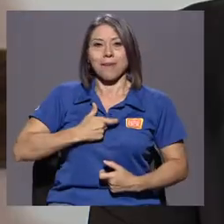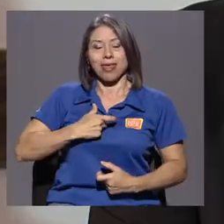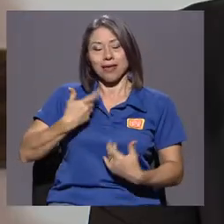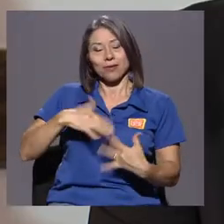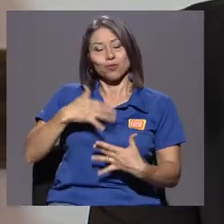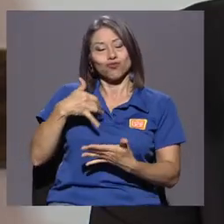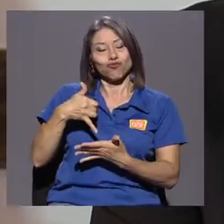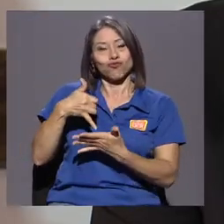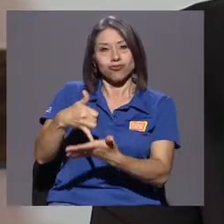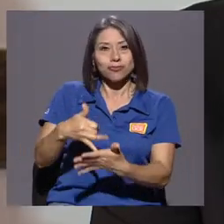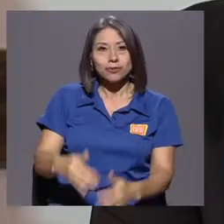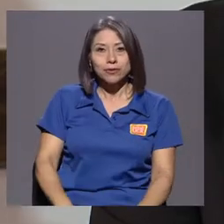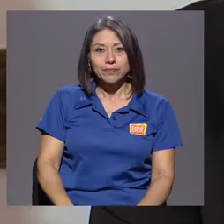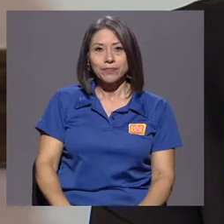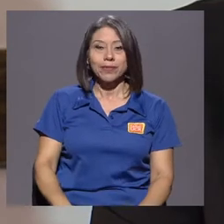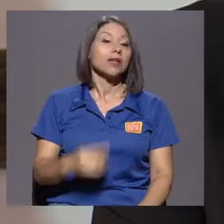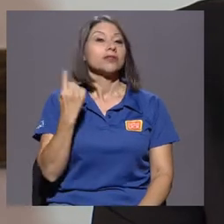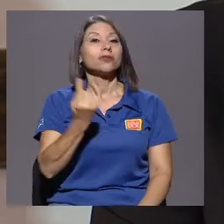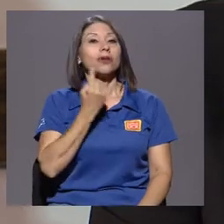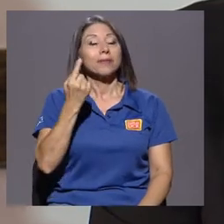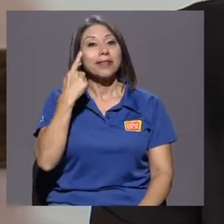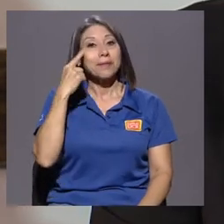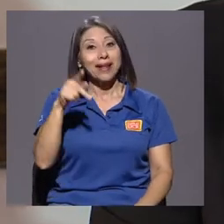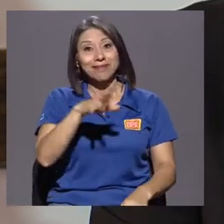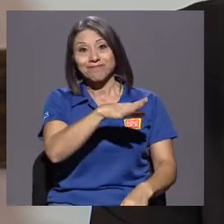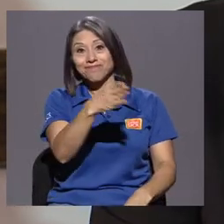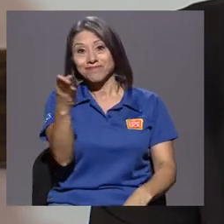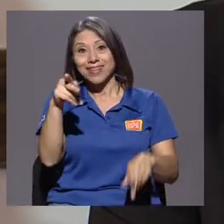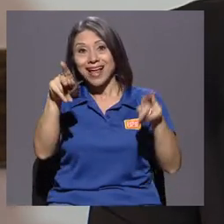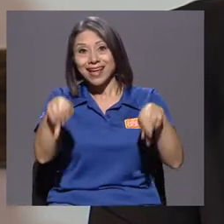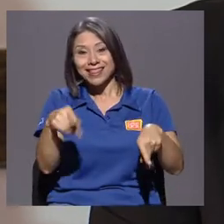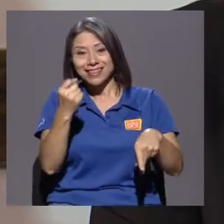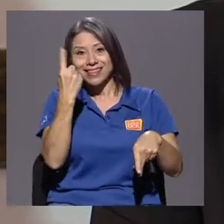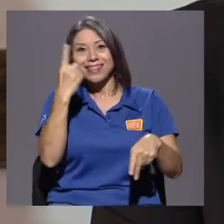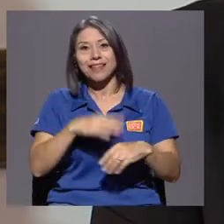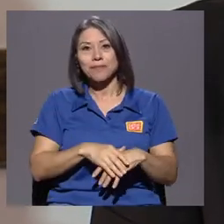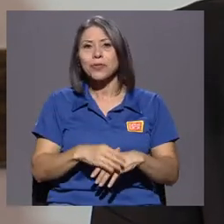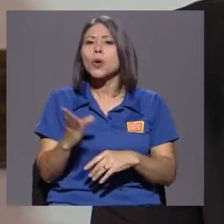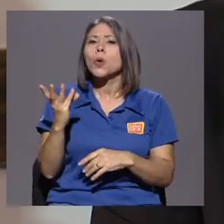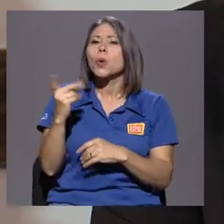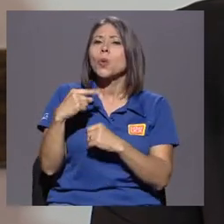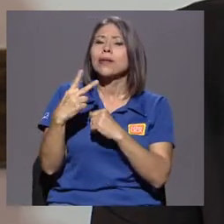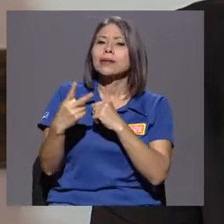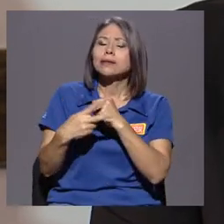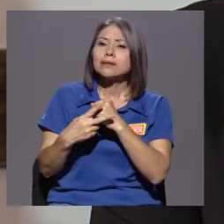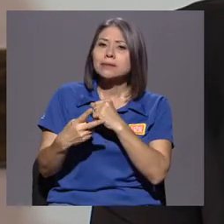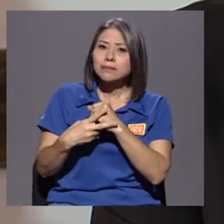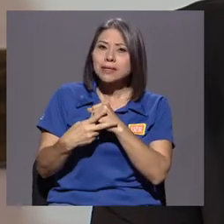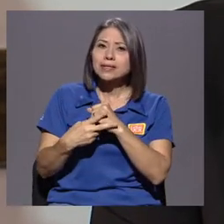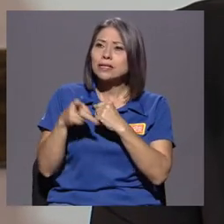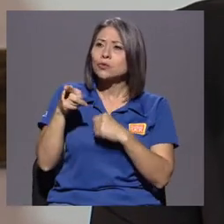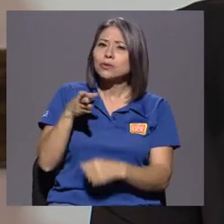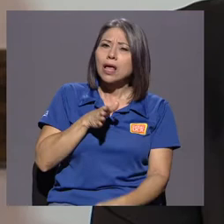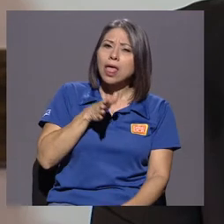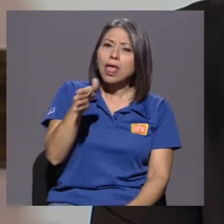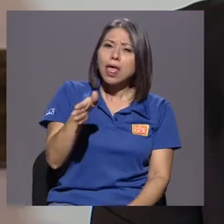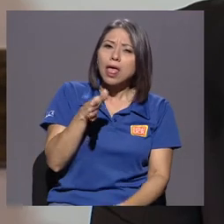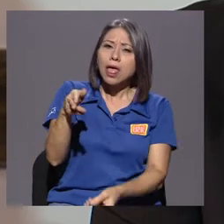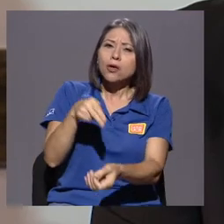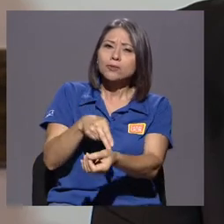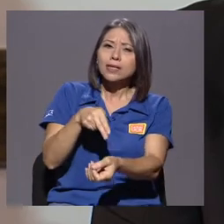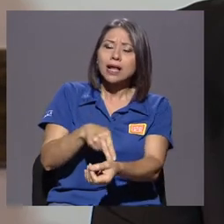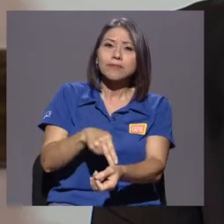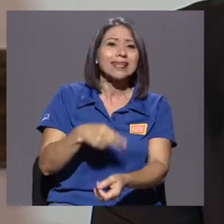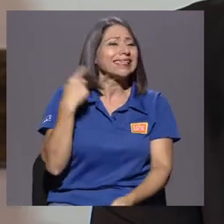solamente para que la gente que vea nuestra entrevista entienda cuantas veces iba al hospital siendo ni